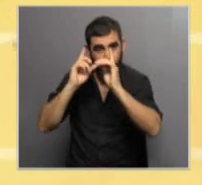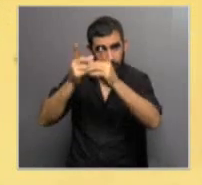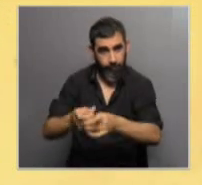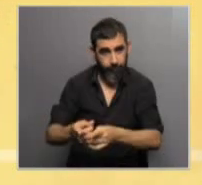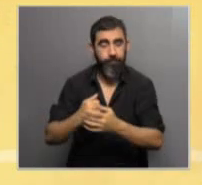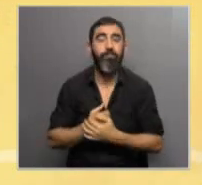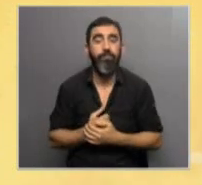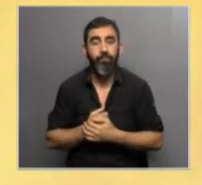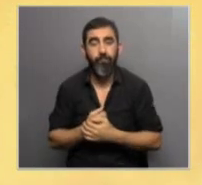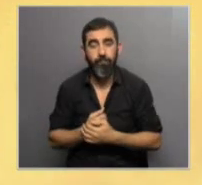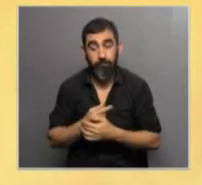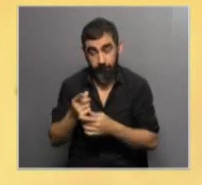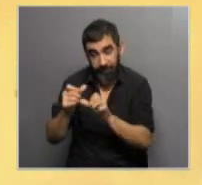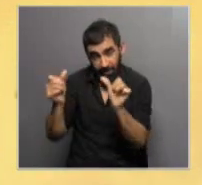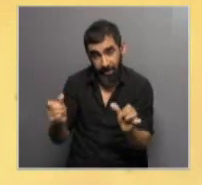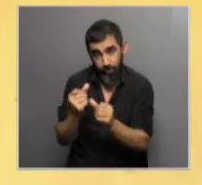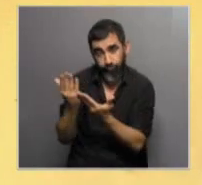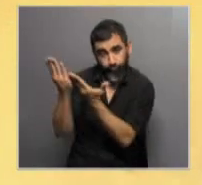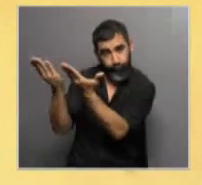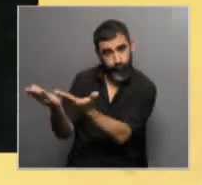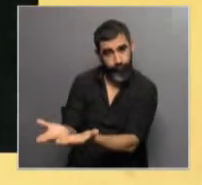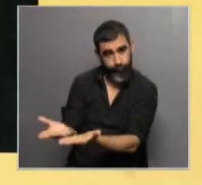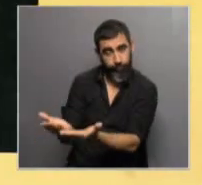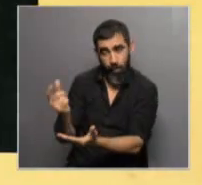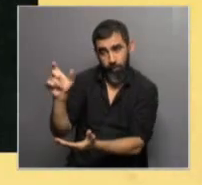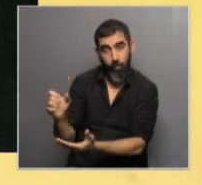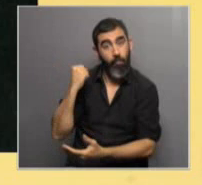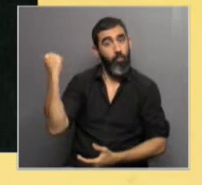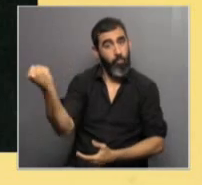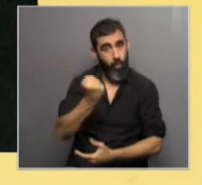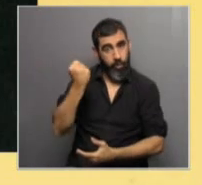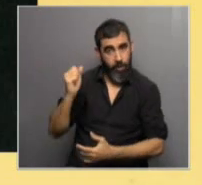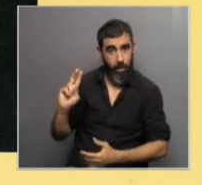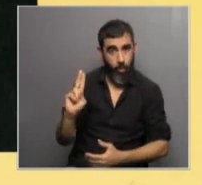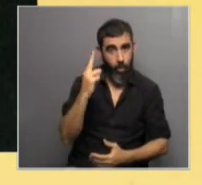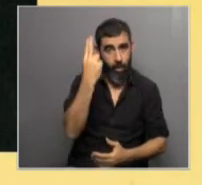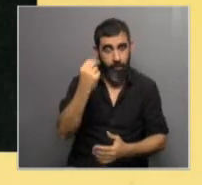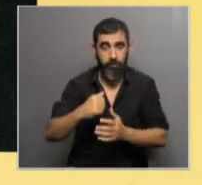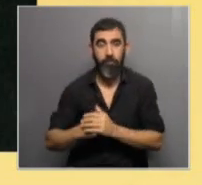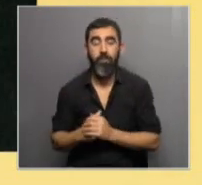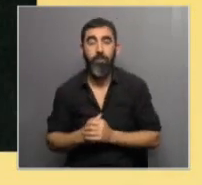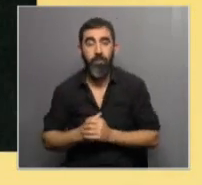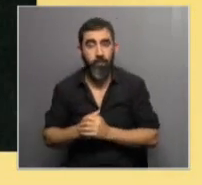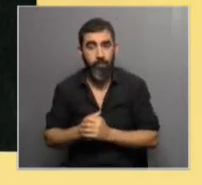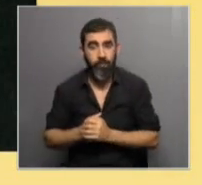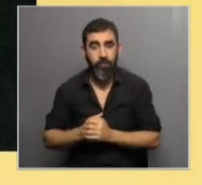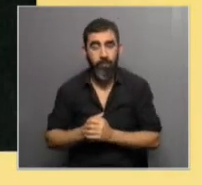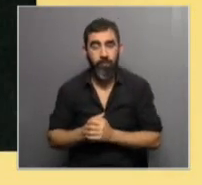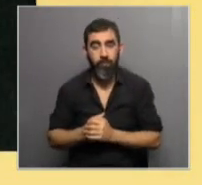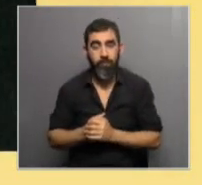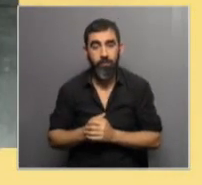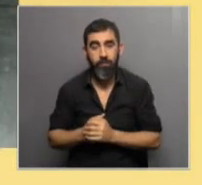lo convertía en esa figura relevante de nuestro país el cabanyal